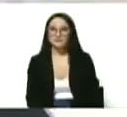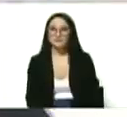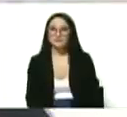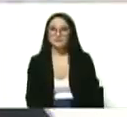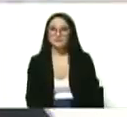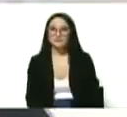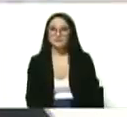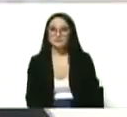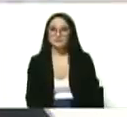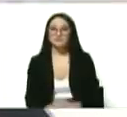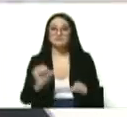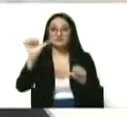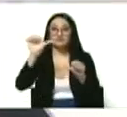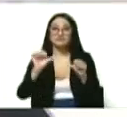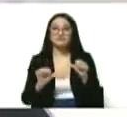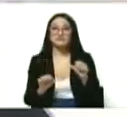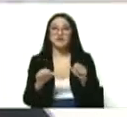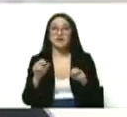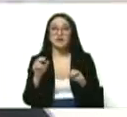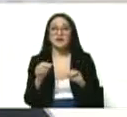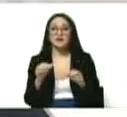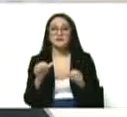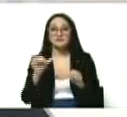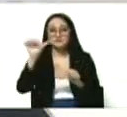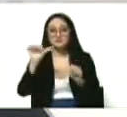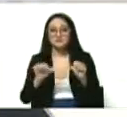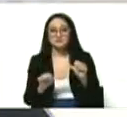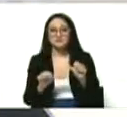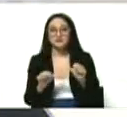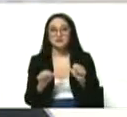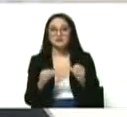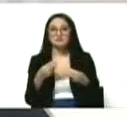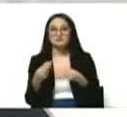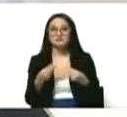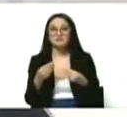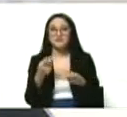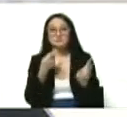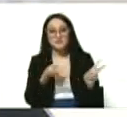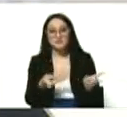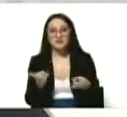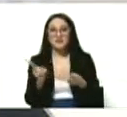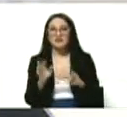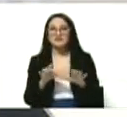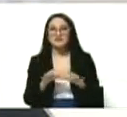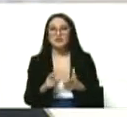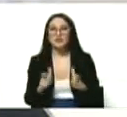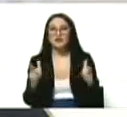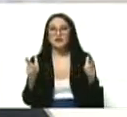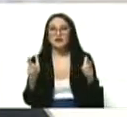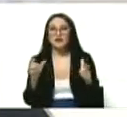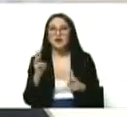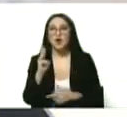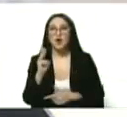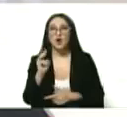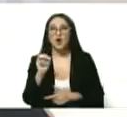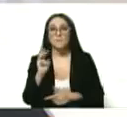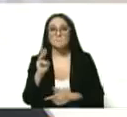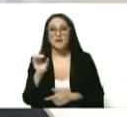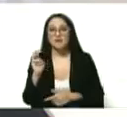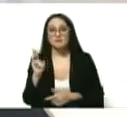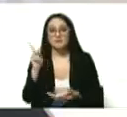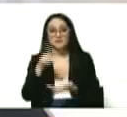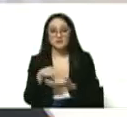Bien, allí tenían la exposición que realizaba a propósito de la bienvenida del secretario general de la OPEP a la